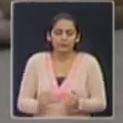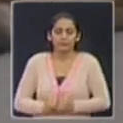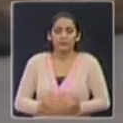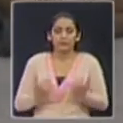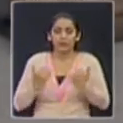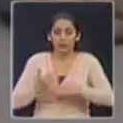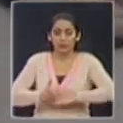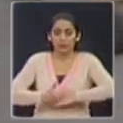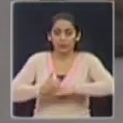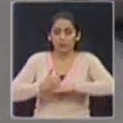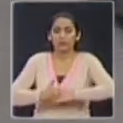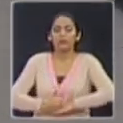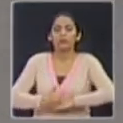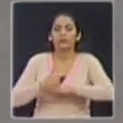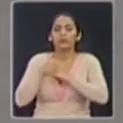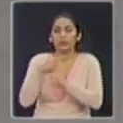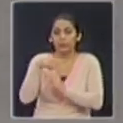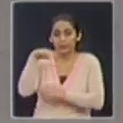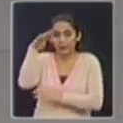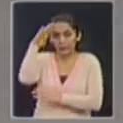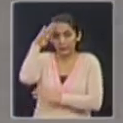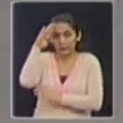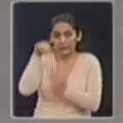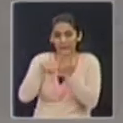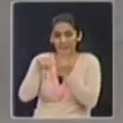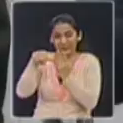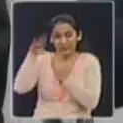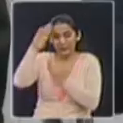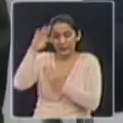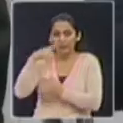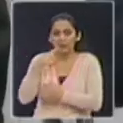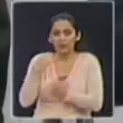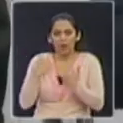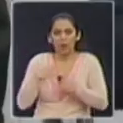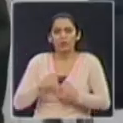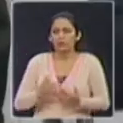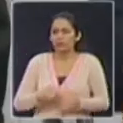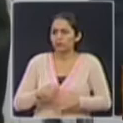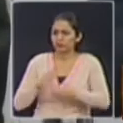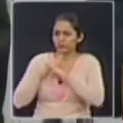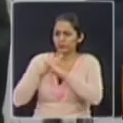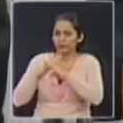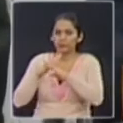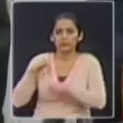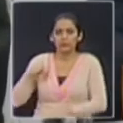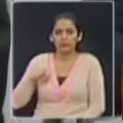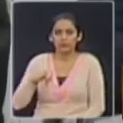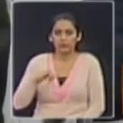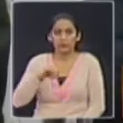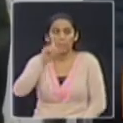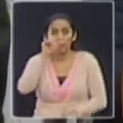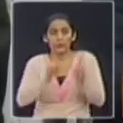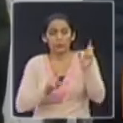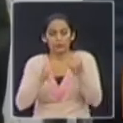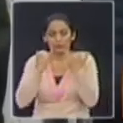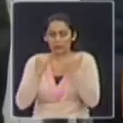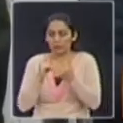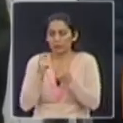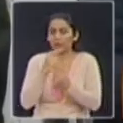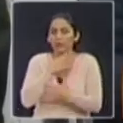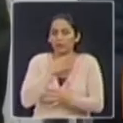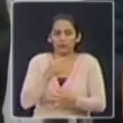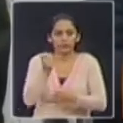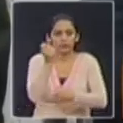Navas, anunció que se combatirá a las organizaciones delictivas. Está bien detener a los expendedores, a los que están expendiendo